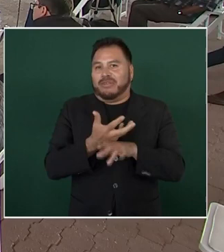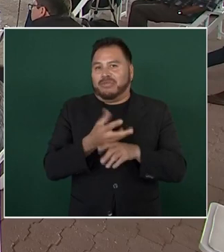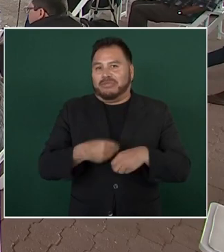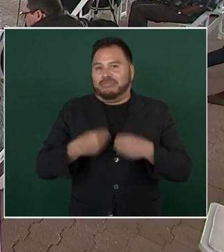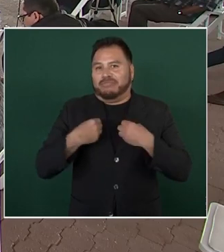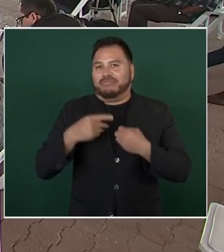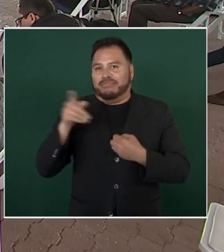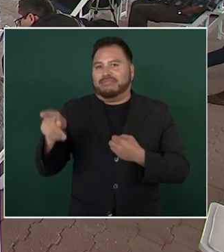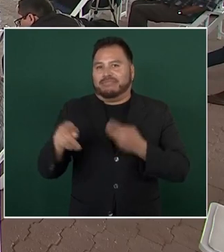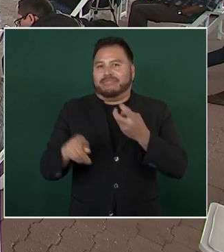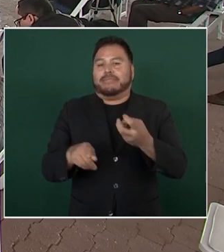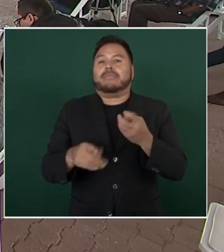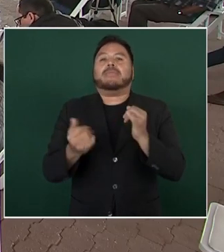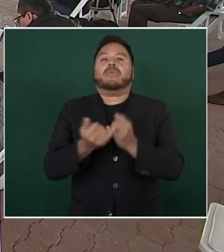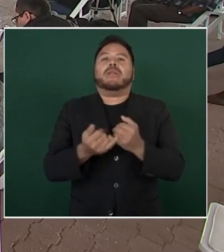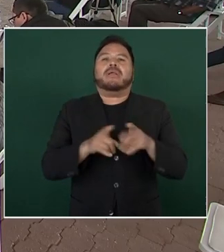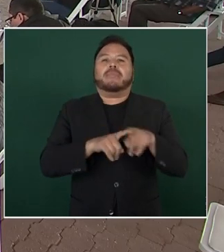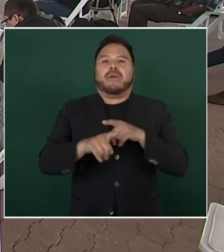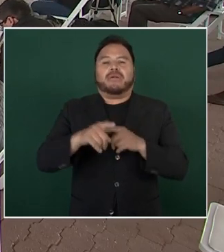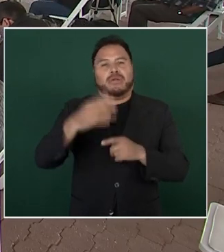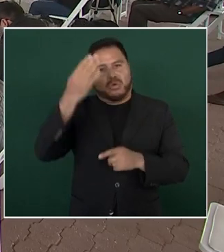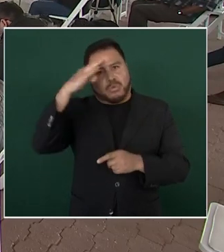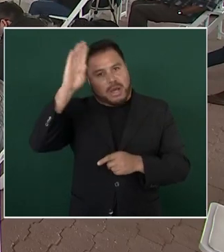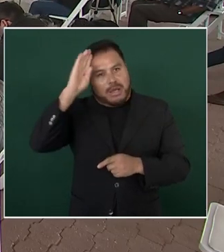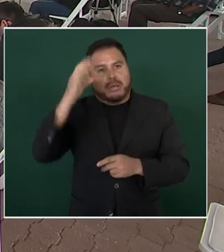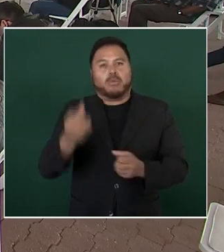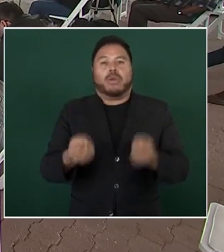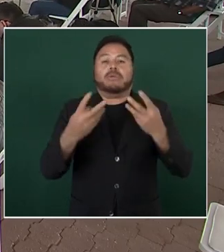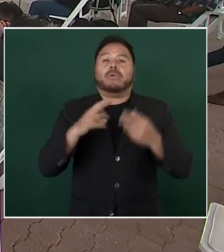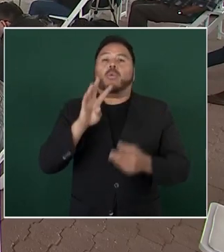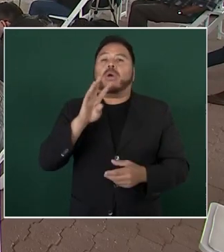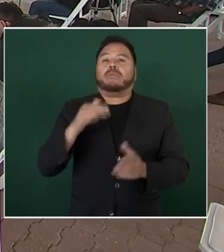Nuestros hermanos cubanos son 4 millones.